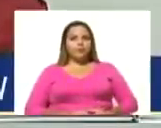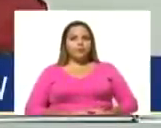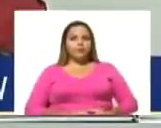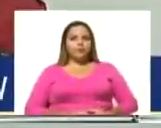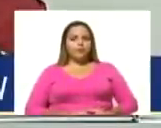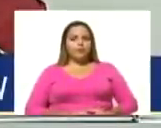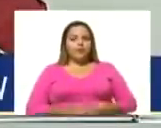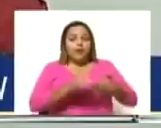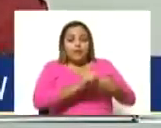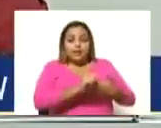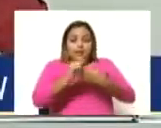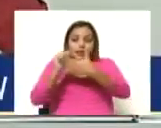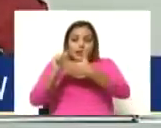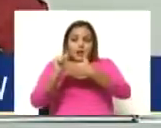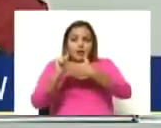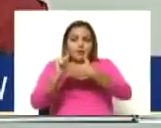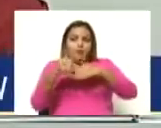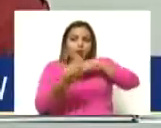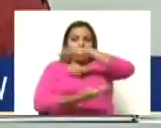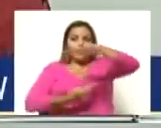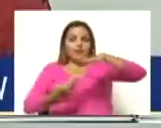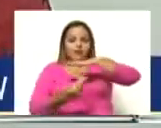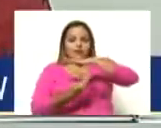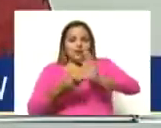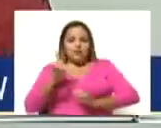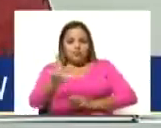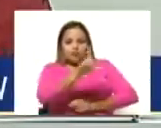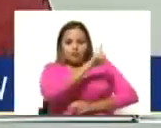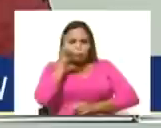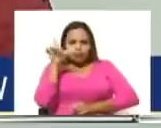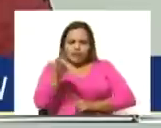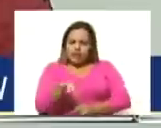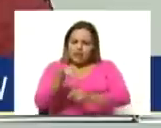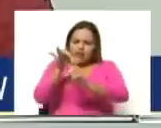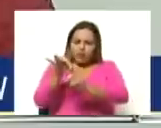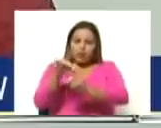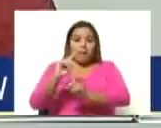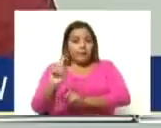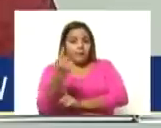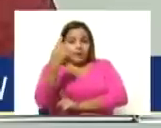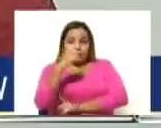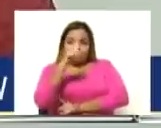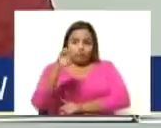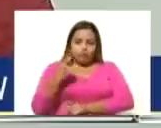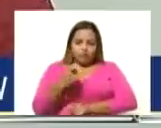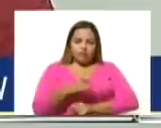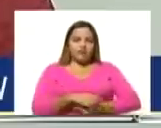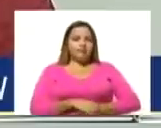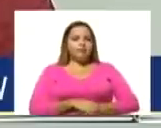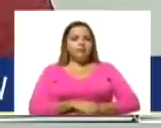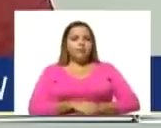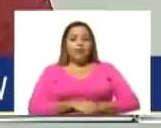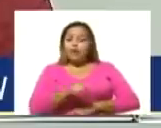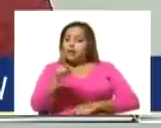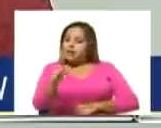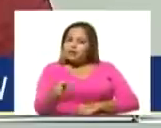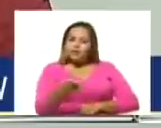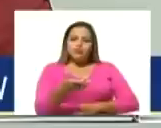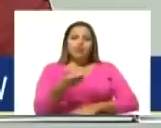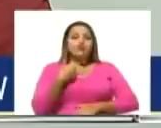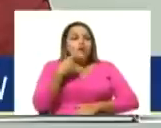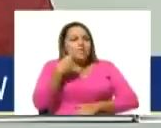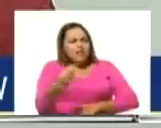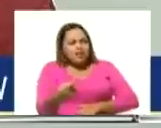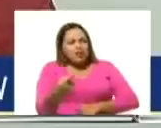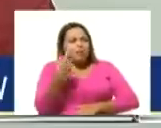el liderazgo de base de nuestro partido recién electo, respecto a tu primera pregunta, eso no, si yo lo digo,